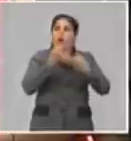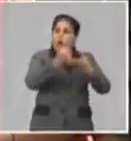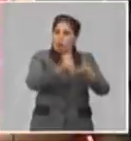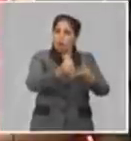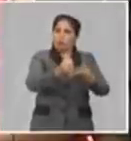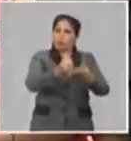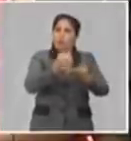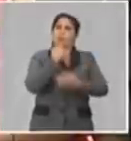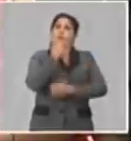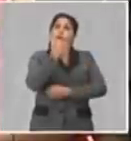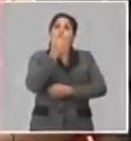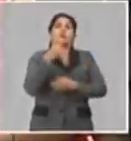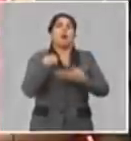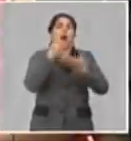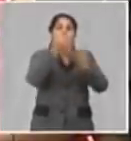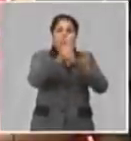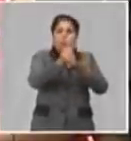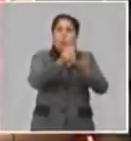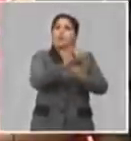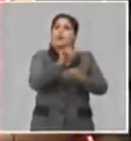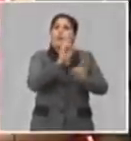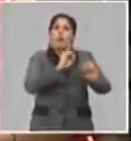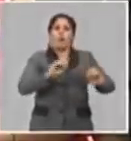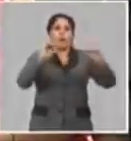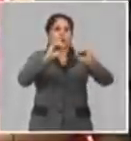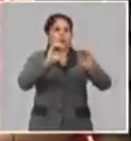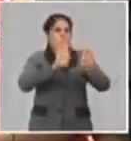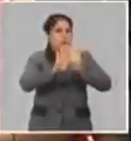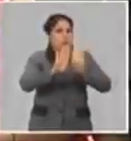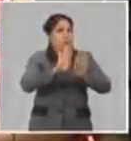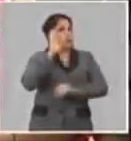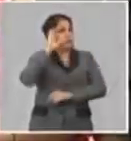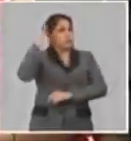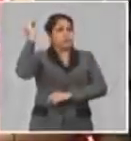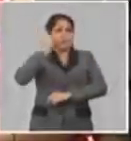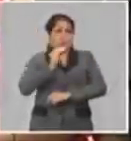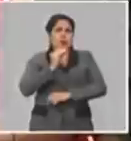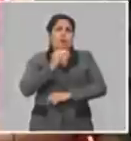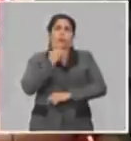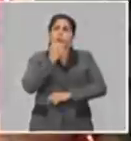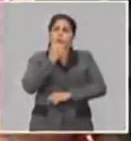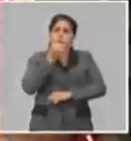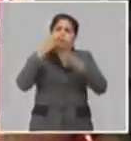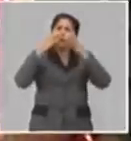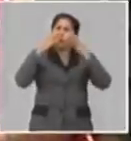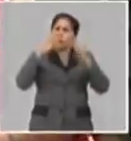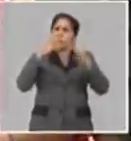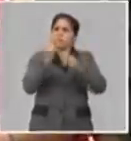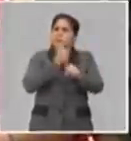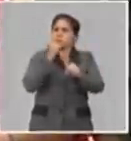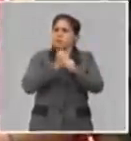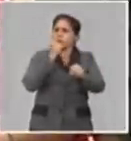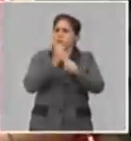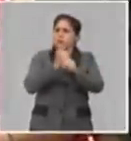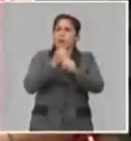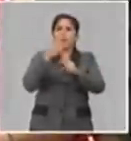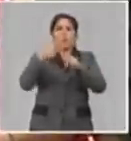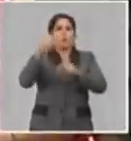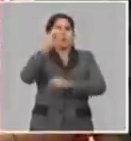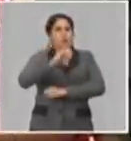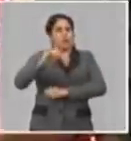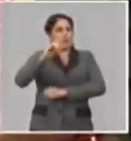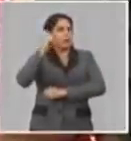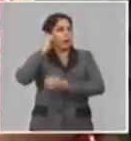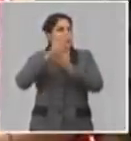La Policía Nacional Revolucionaria, es justo reconocerlo nuevamente, y además las organizaciones de